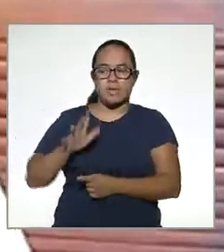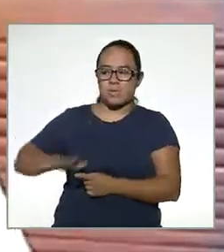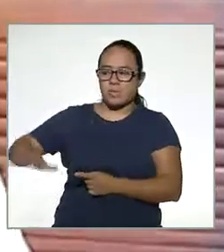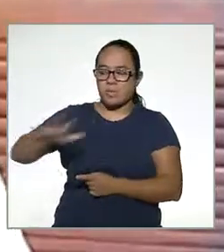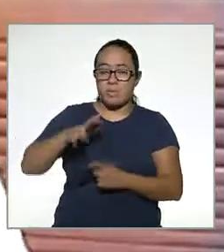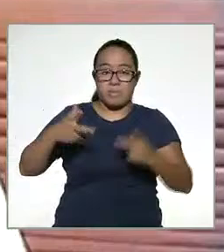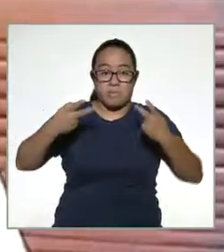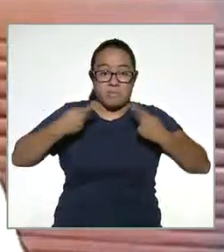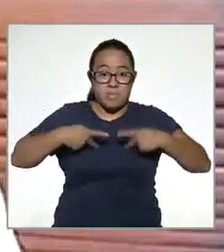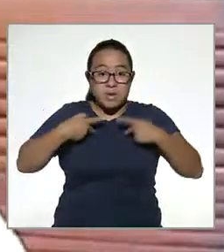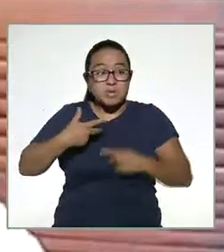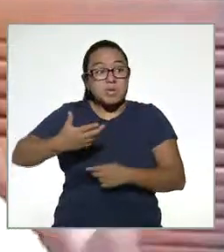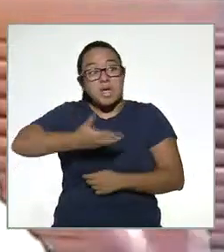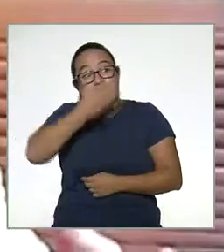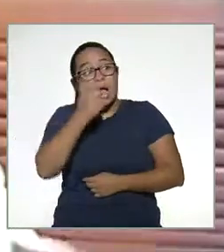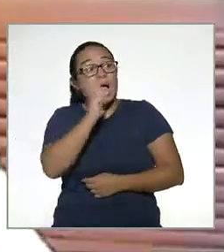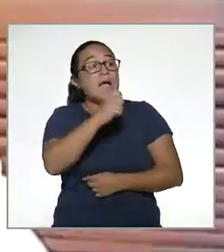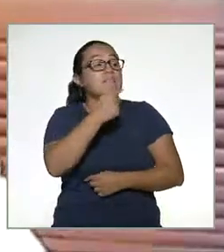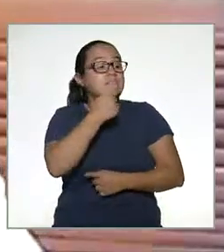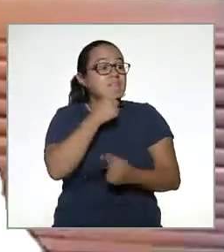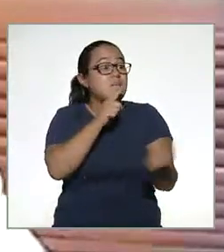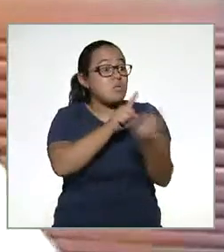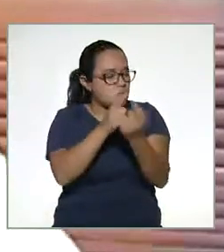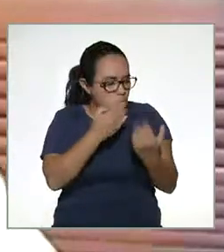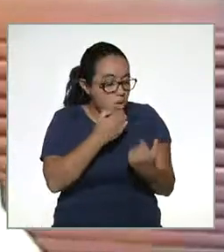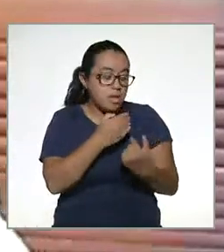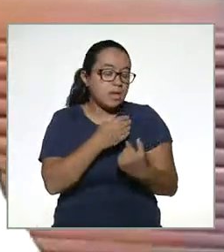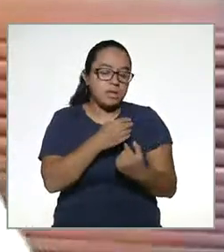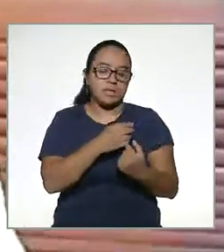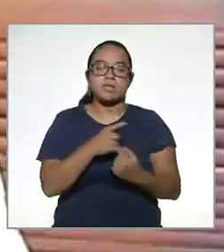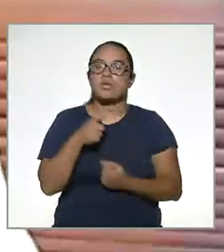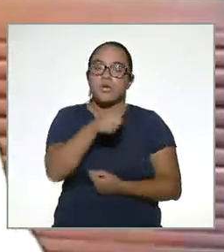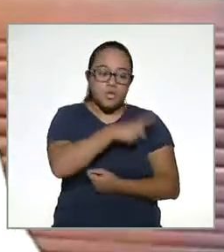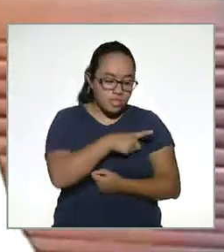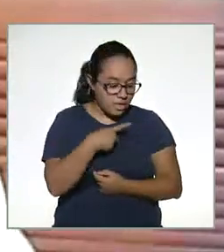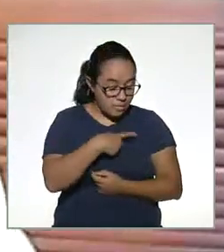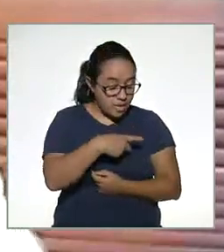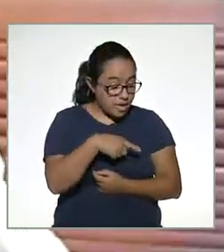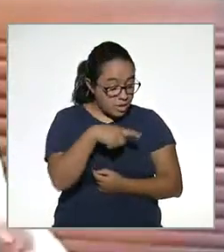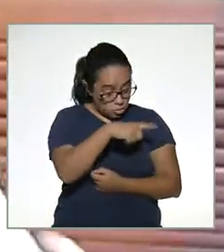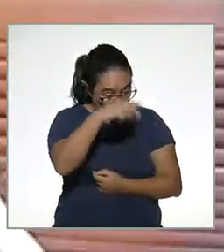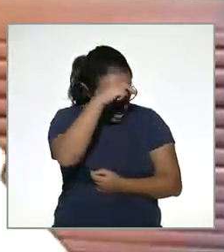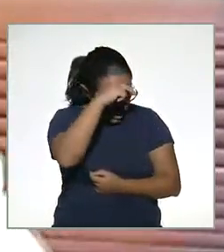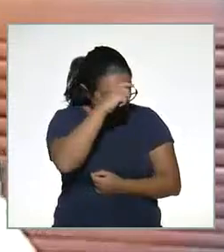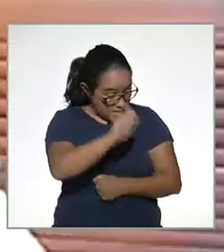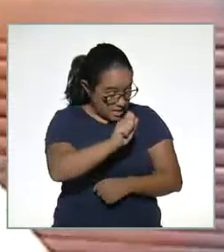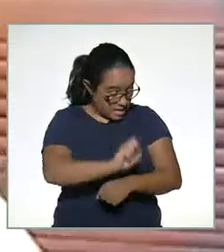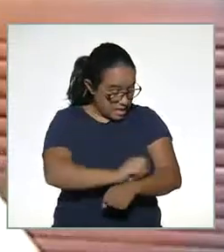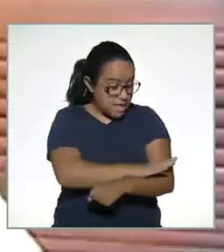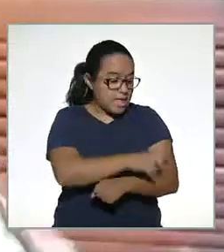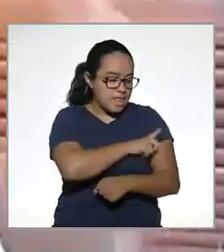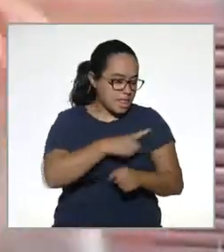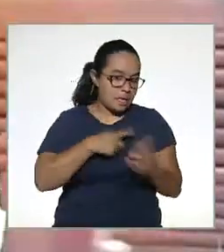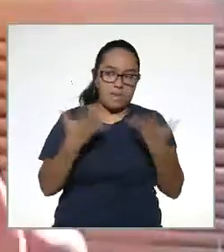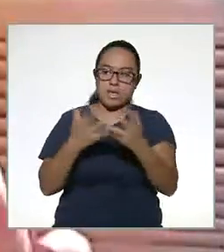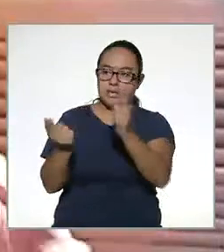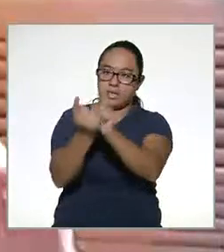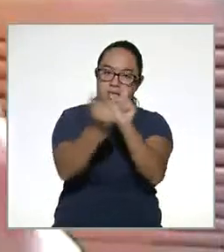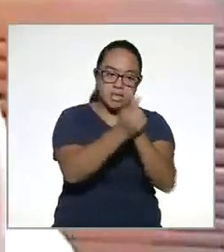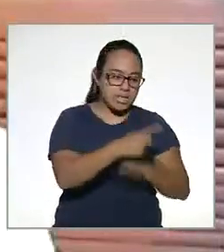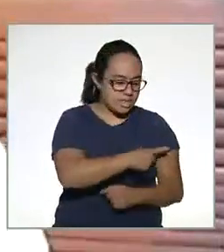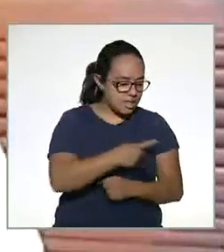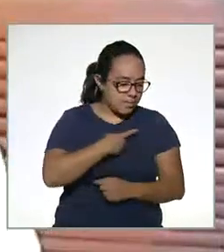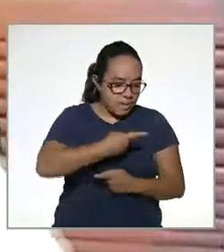no está adaptada para los niños introvertidos, a todos nos dicen casi que ser inteligente emocionalmente es ser extrovertido, hablar